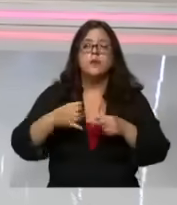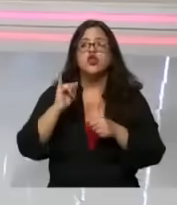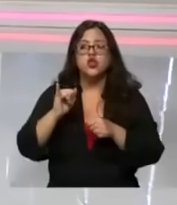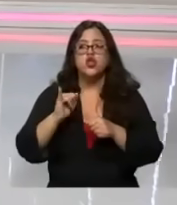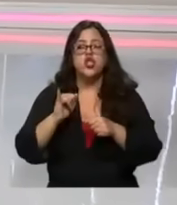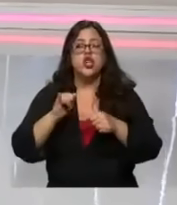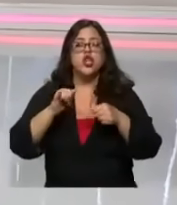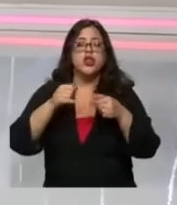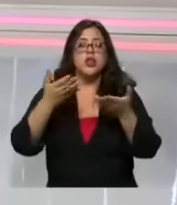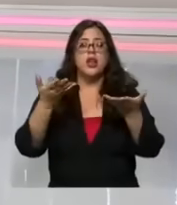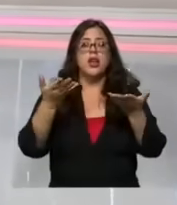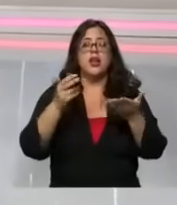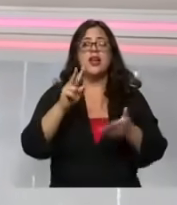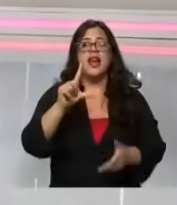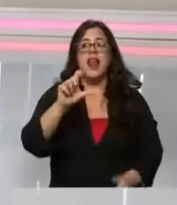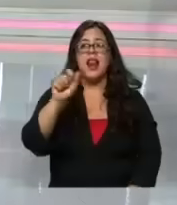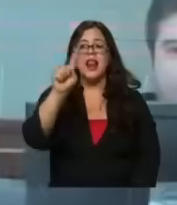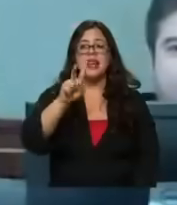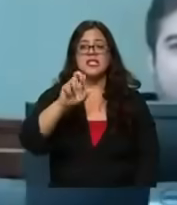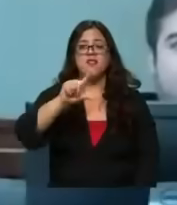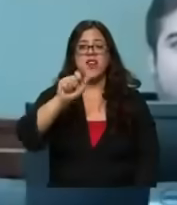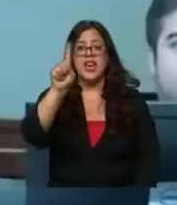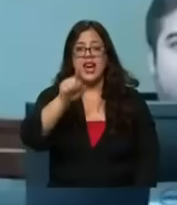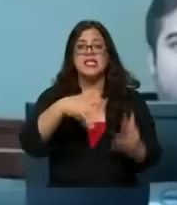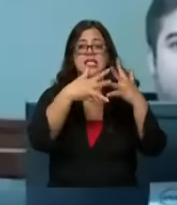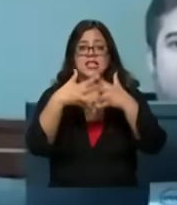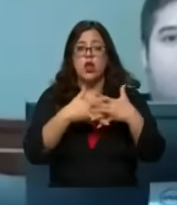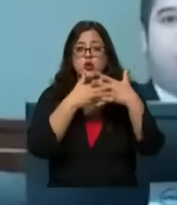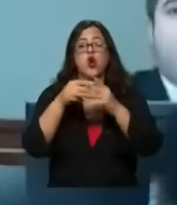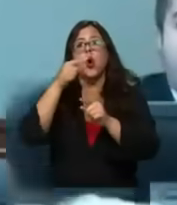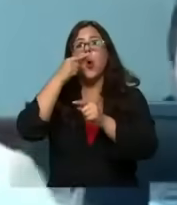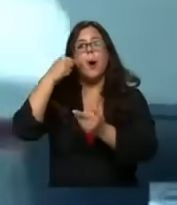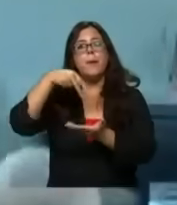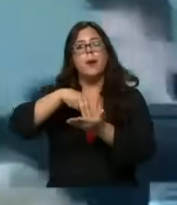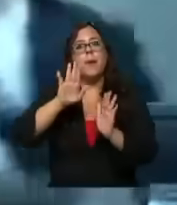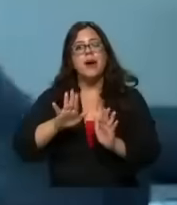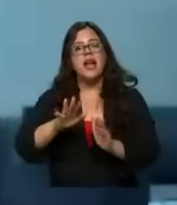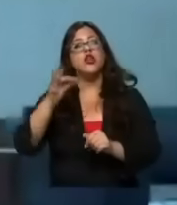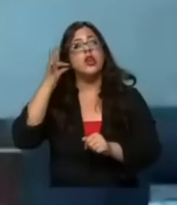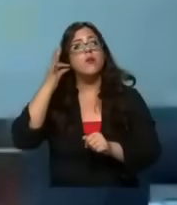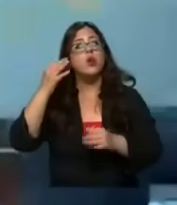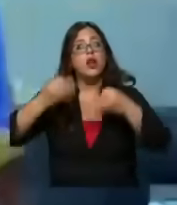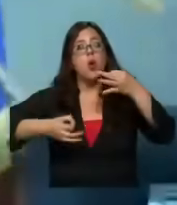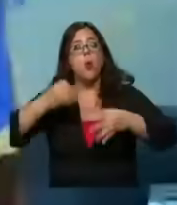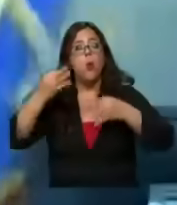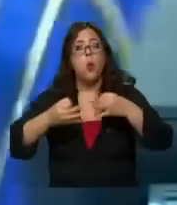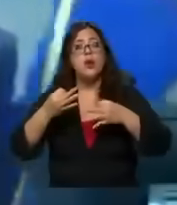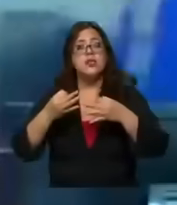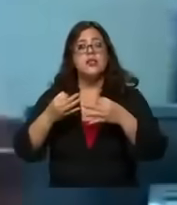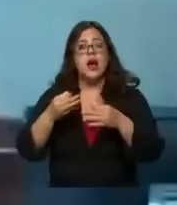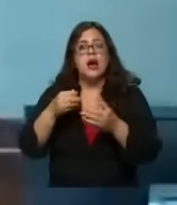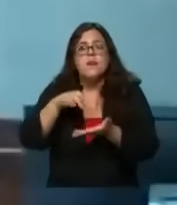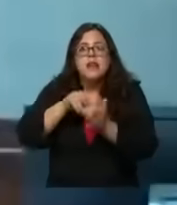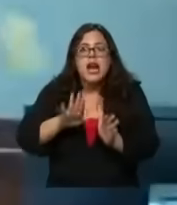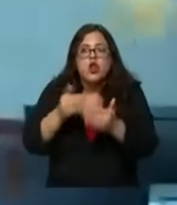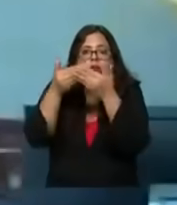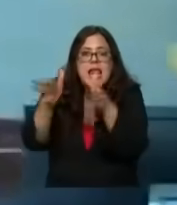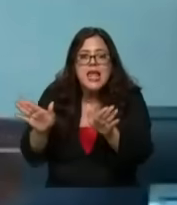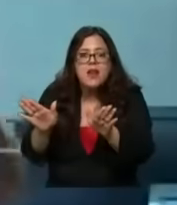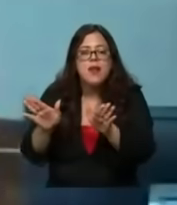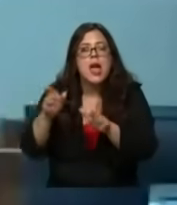ocurrió en Las Vegas, un hombre que estaba esperando que la jueza lo dejara en libertad, pero